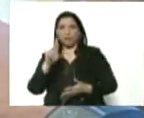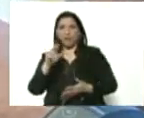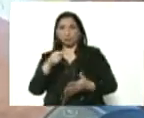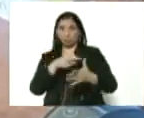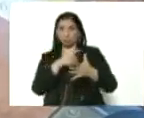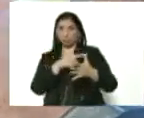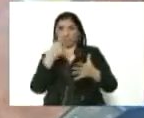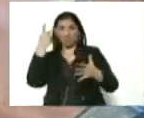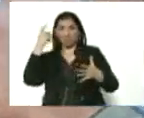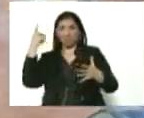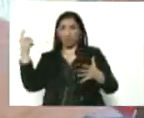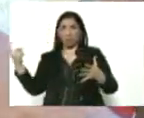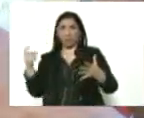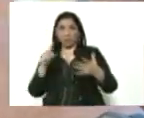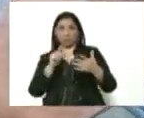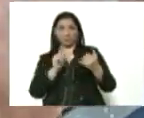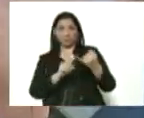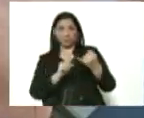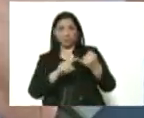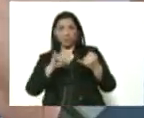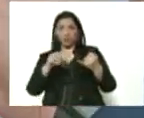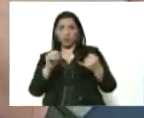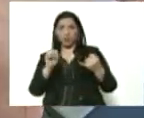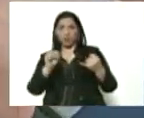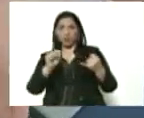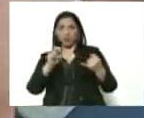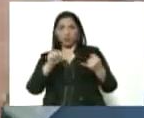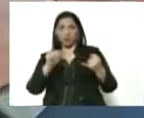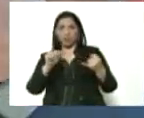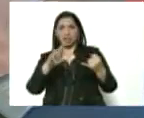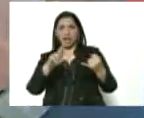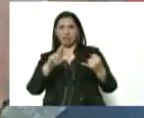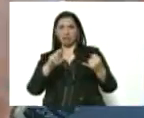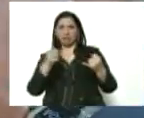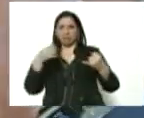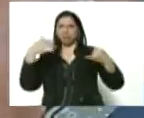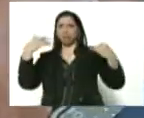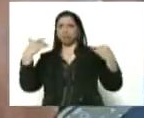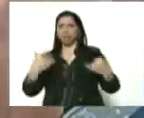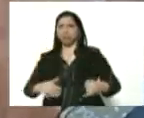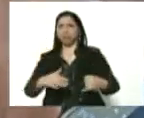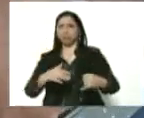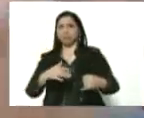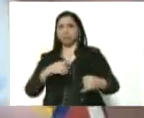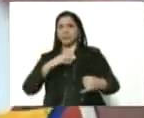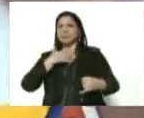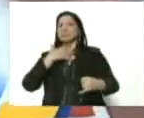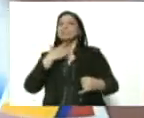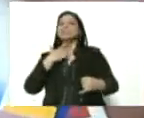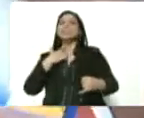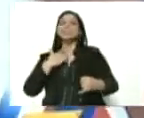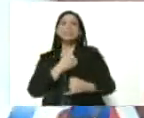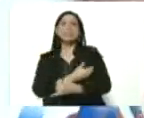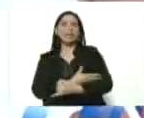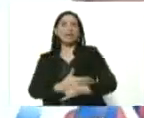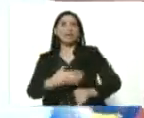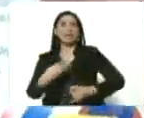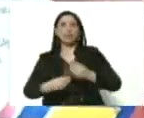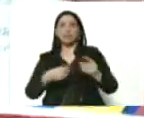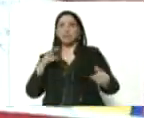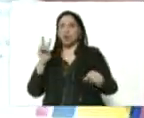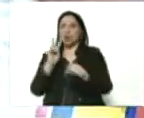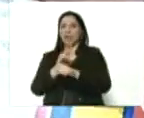psicópata llamado Josnar Adolfo Baduel Oyoque, con muchísima sed de sangre, con muchísima intención de generar